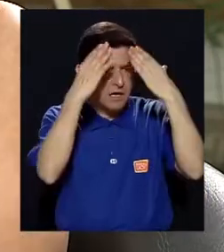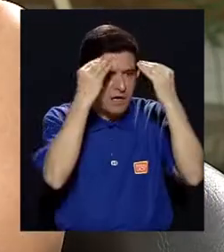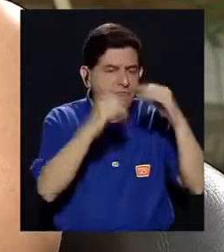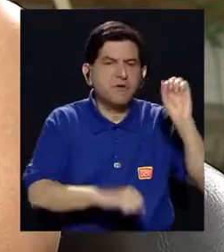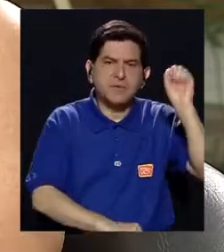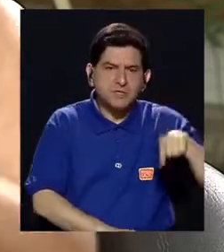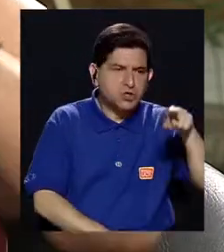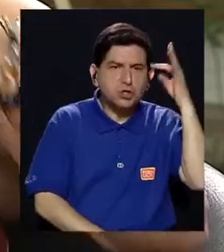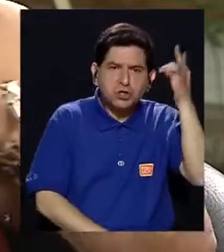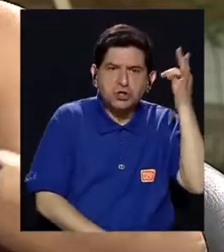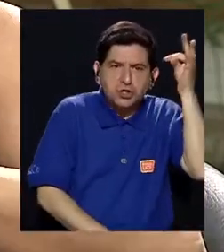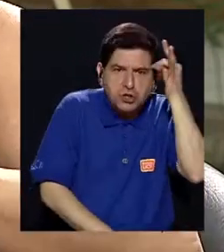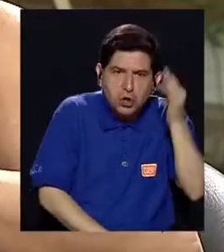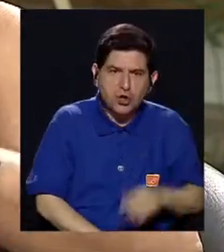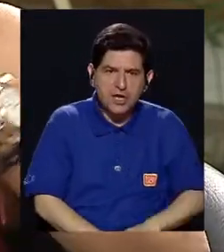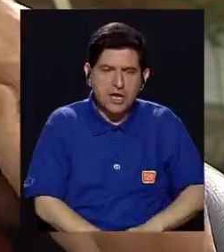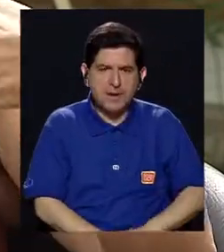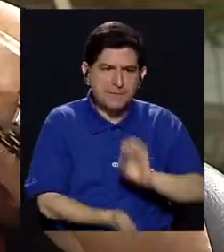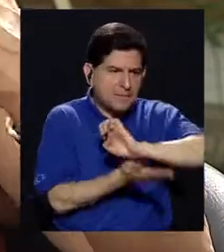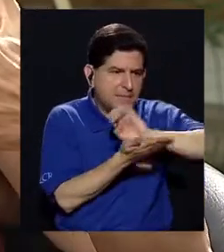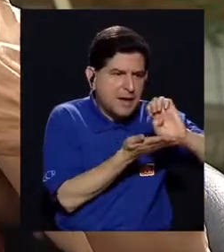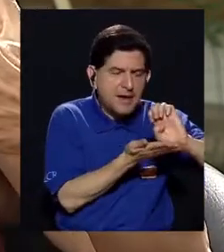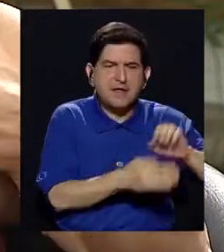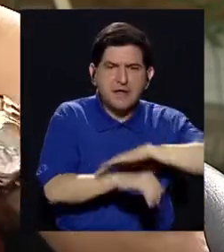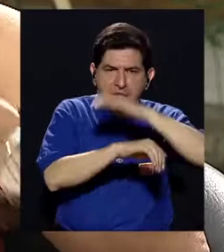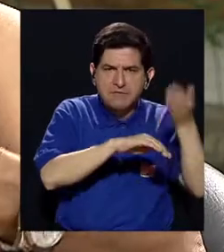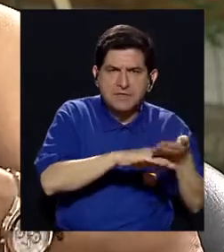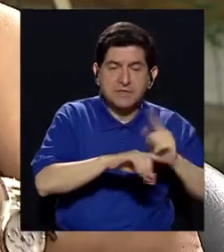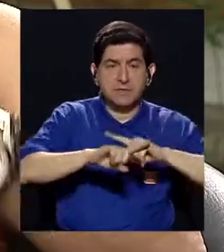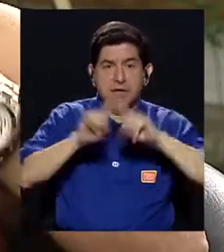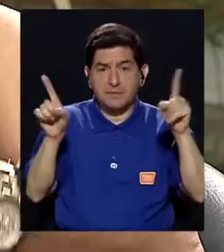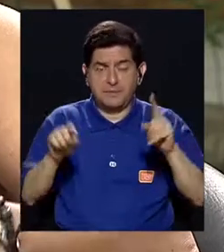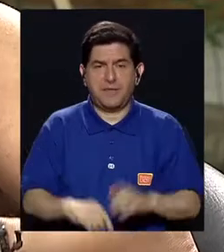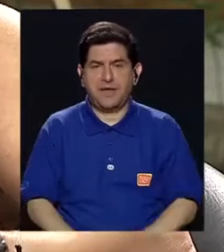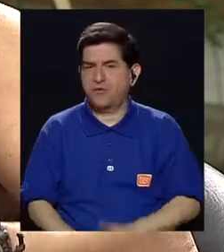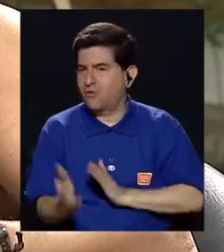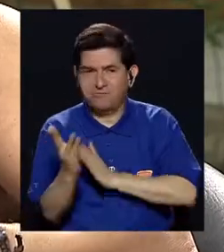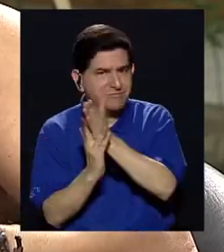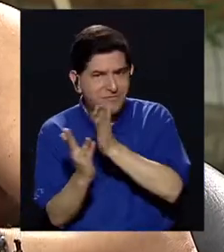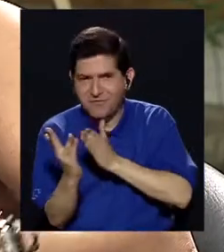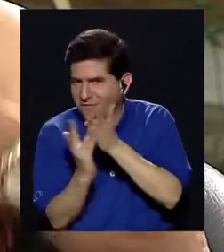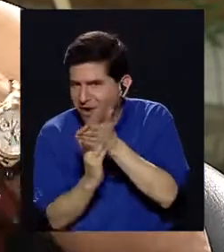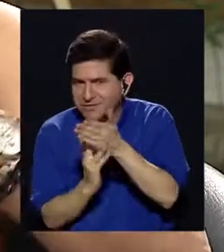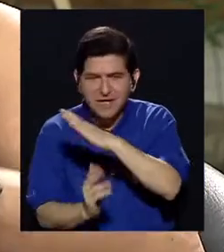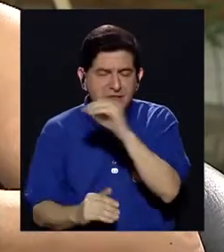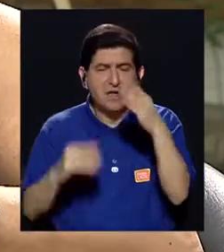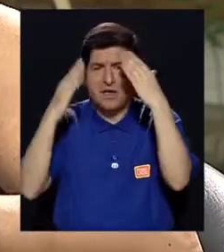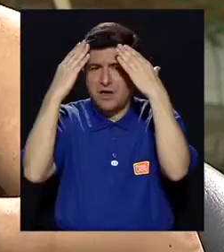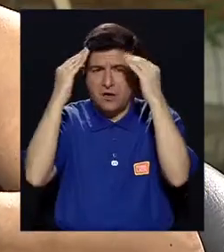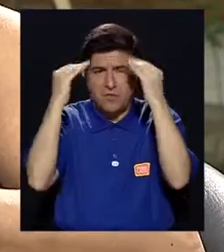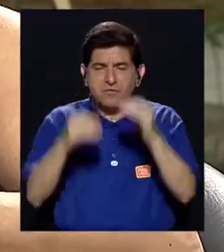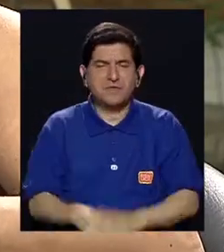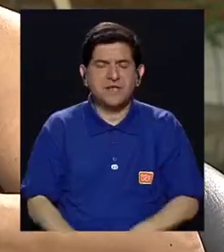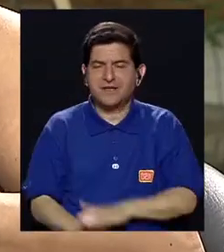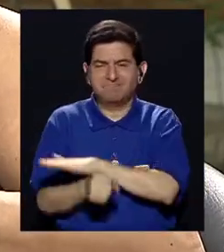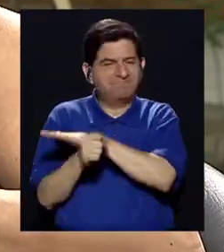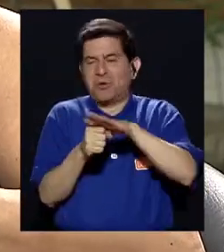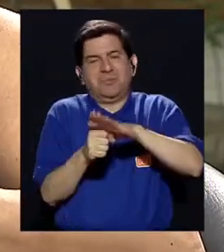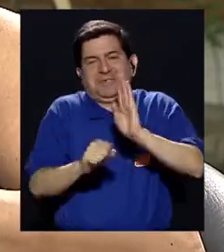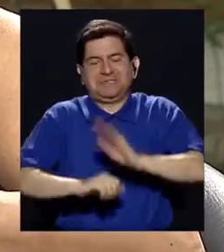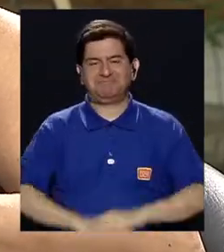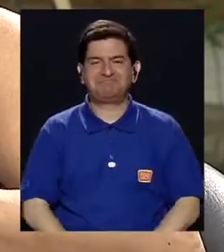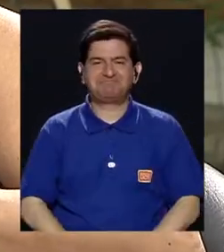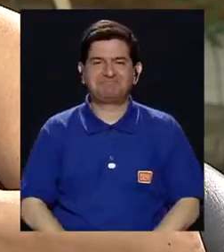un lado, en teoría, sobre anticonceptivo, pero entonces nos estaba o teniendo acceso o la información no estaba siendo